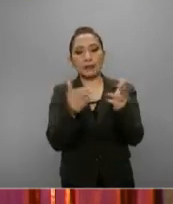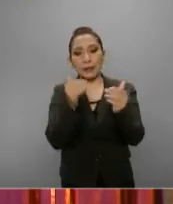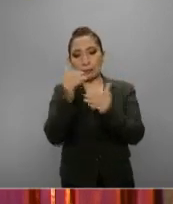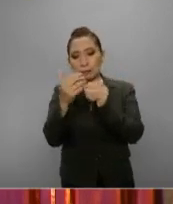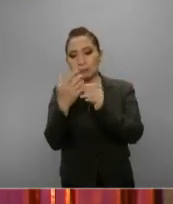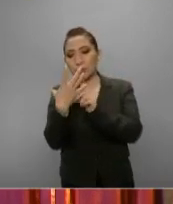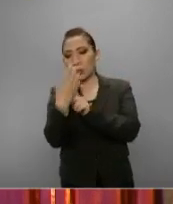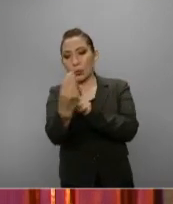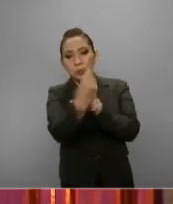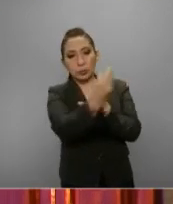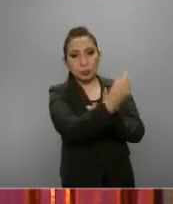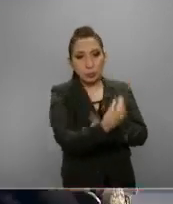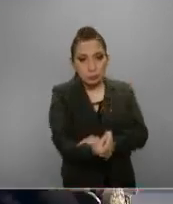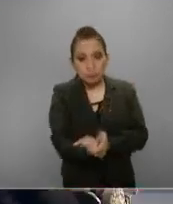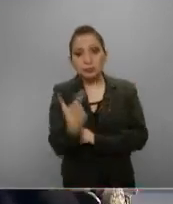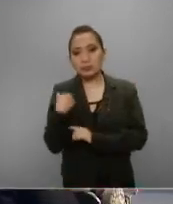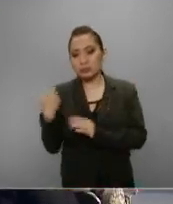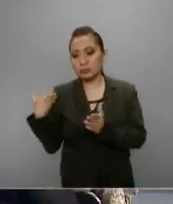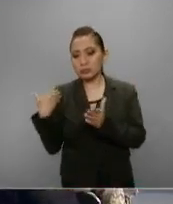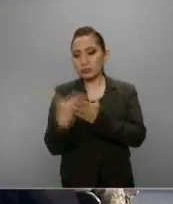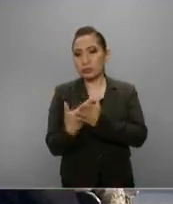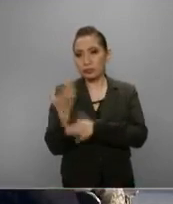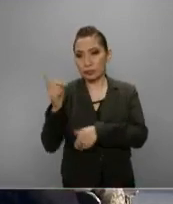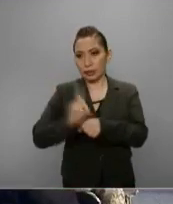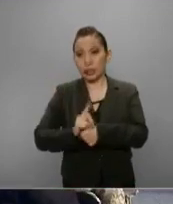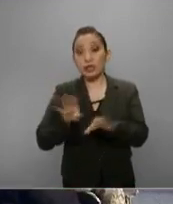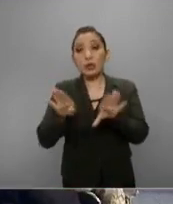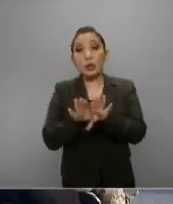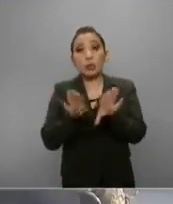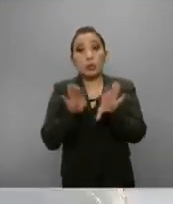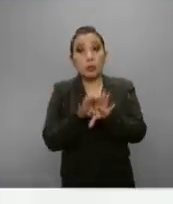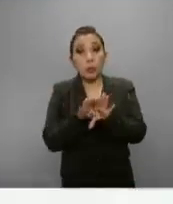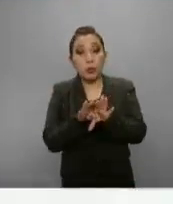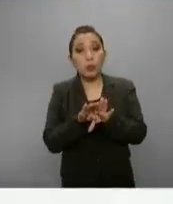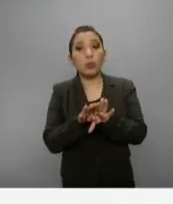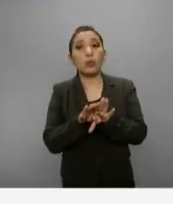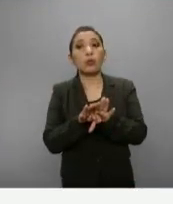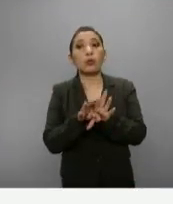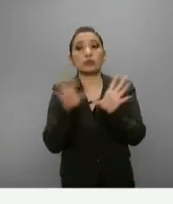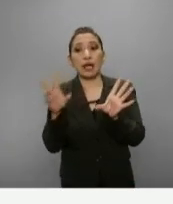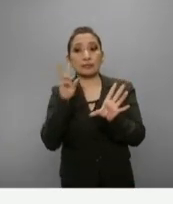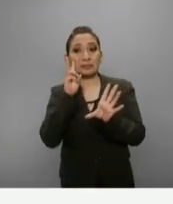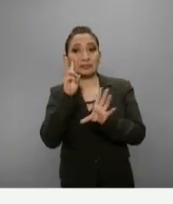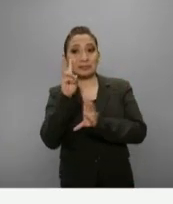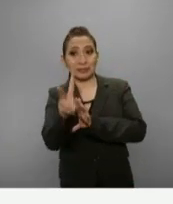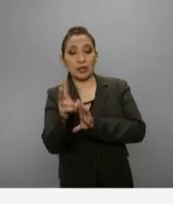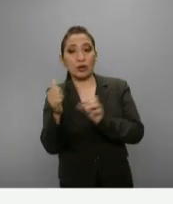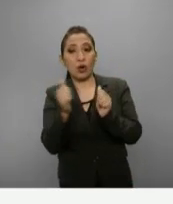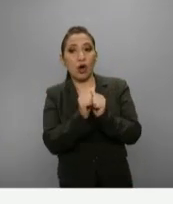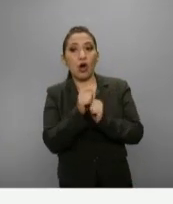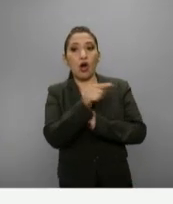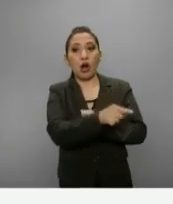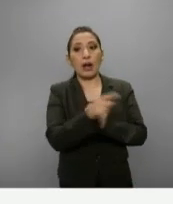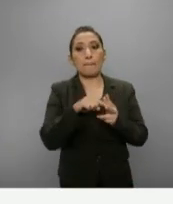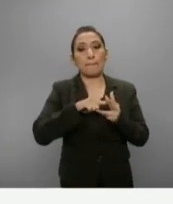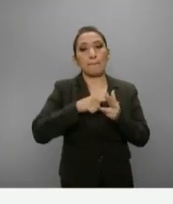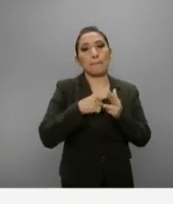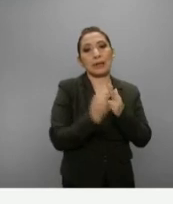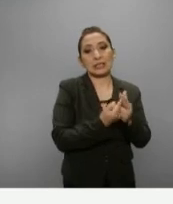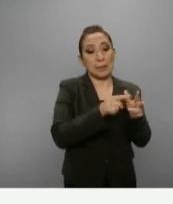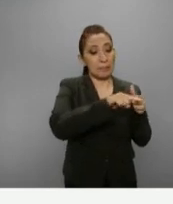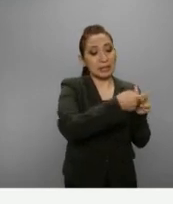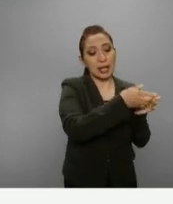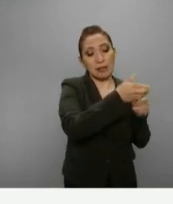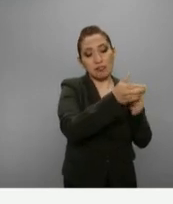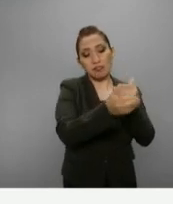llevando a cabo la transmisión en los últimos días y cómo se ha dado esta a través desde